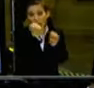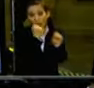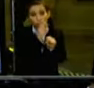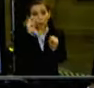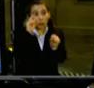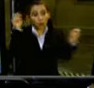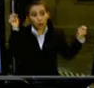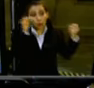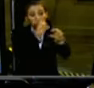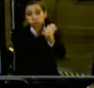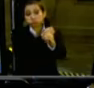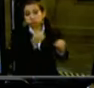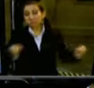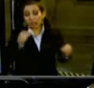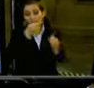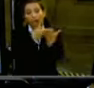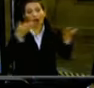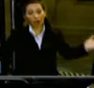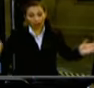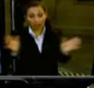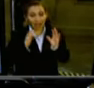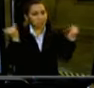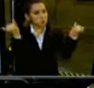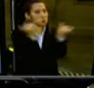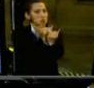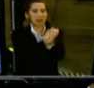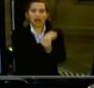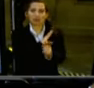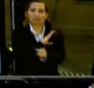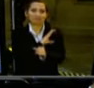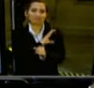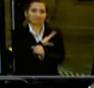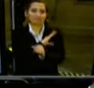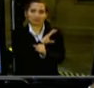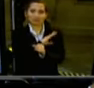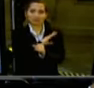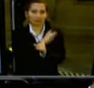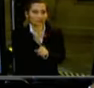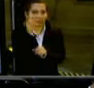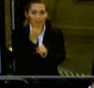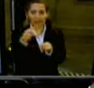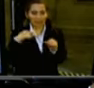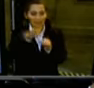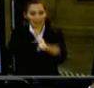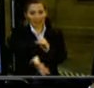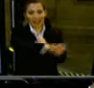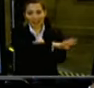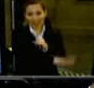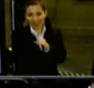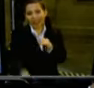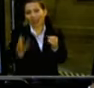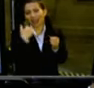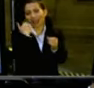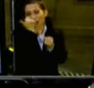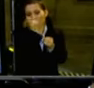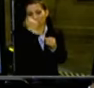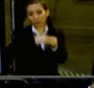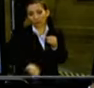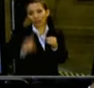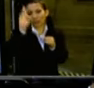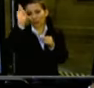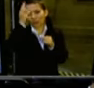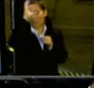verla y ahora que la veo está igualita. Muy querida por toda la comunidad estudiantil de Relaciones Internacionales de la